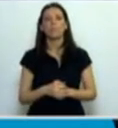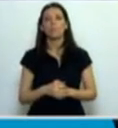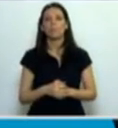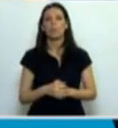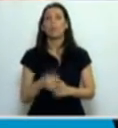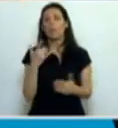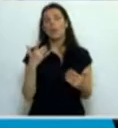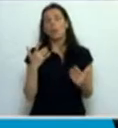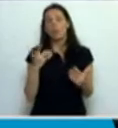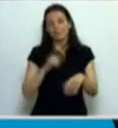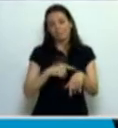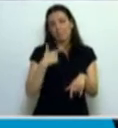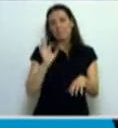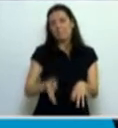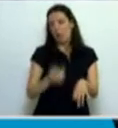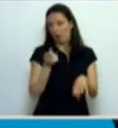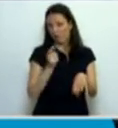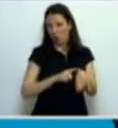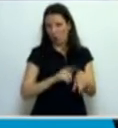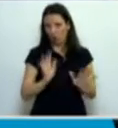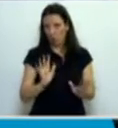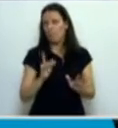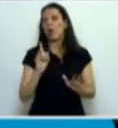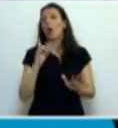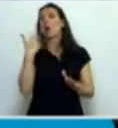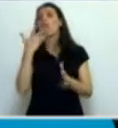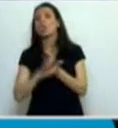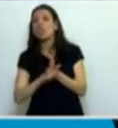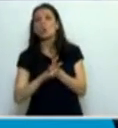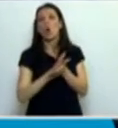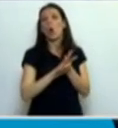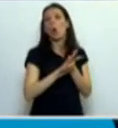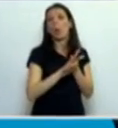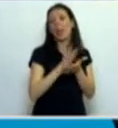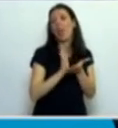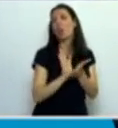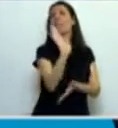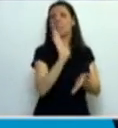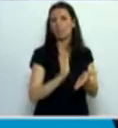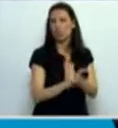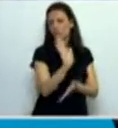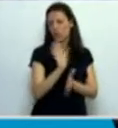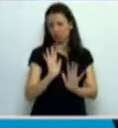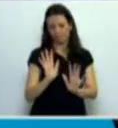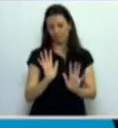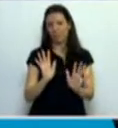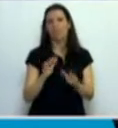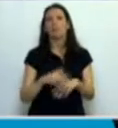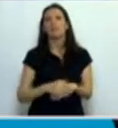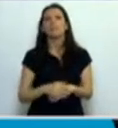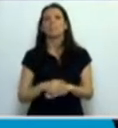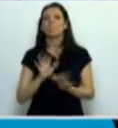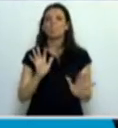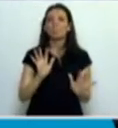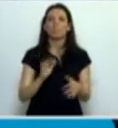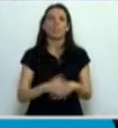Por supuesto que me queda poco tiempo, no voy a hacer referencia a esos dictámenes de rechazo de los decretos de necesidad de urgencia que estrictamente se refieren